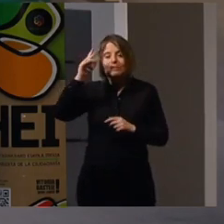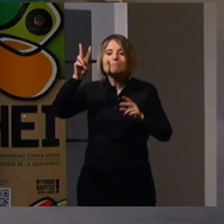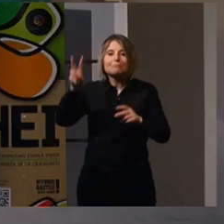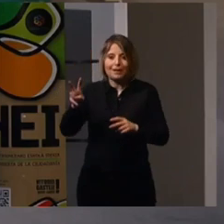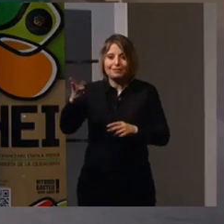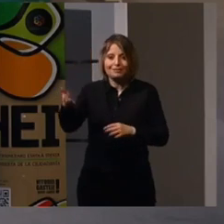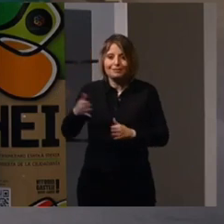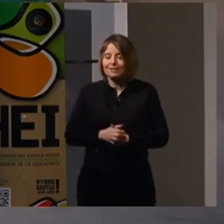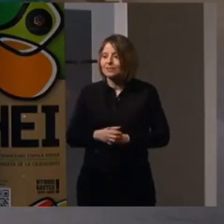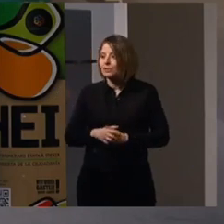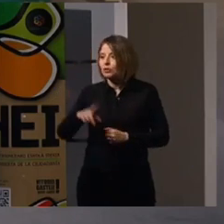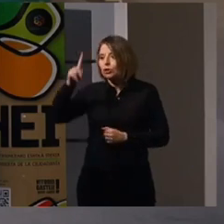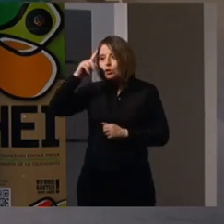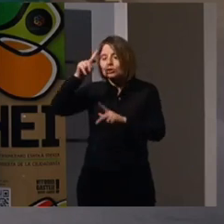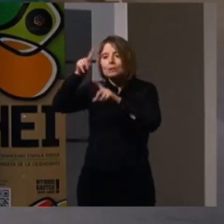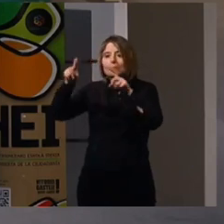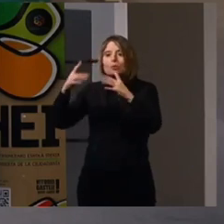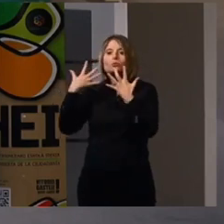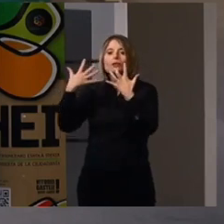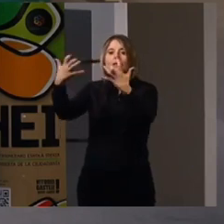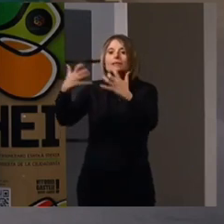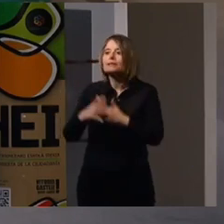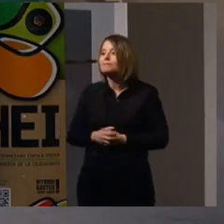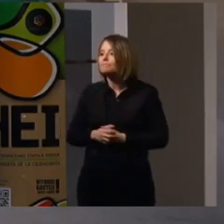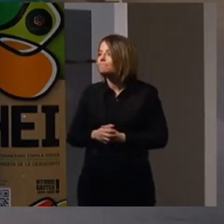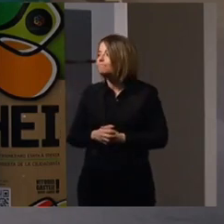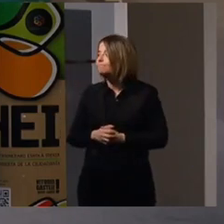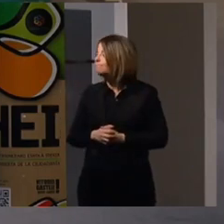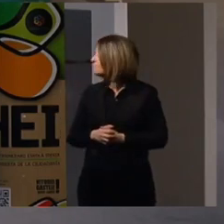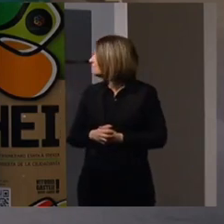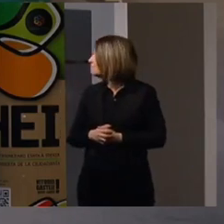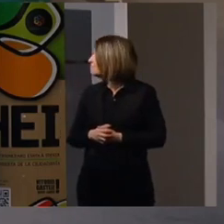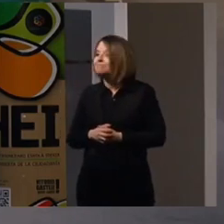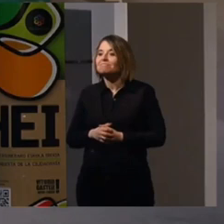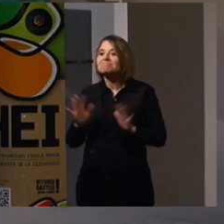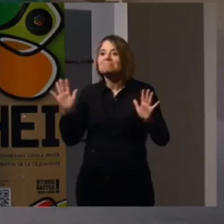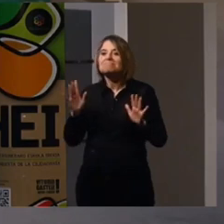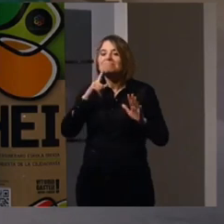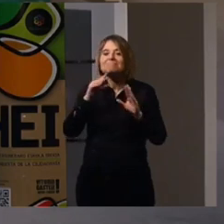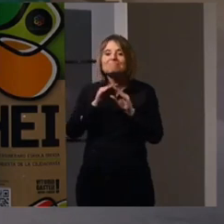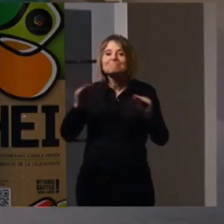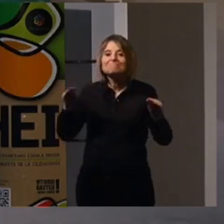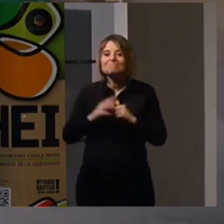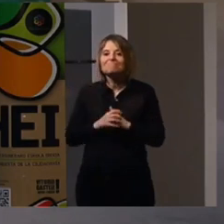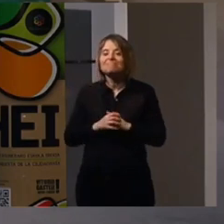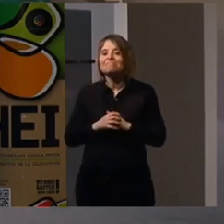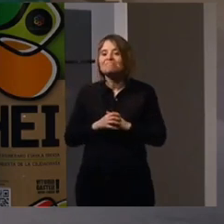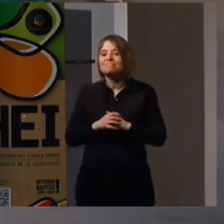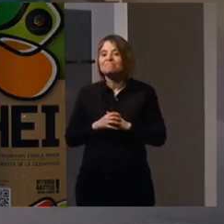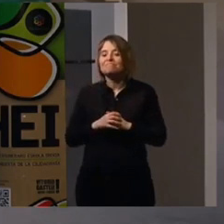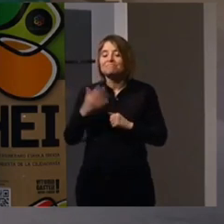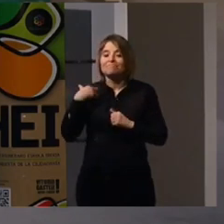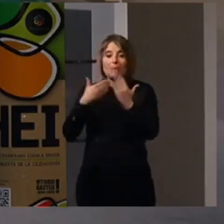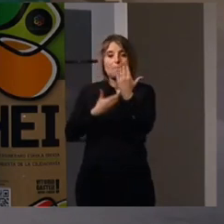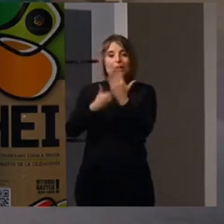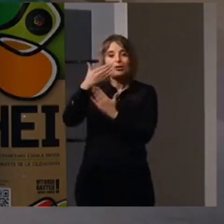Uh-huh. No sé si hay alguna pregunta ya en la sala. Venga, me lo imaginaba, tiro yo. Leía una carta en El